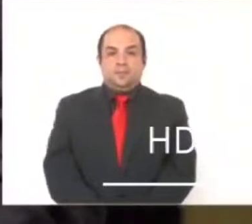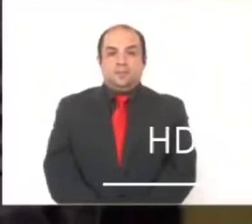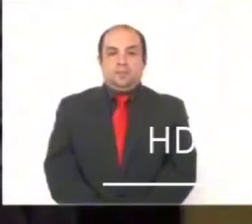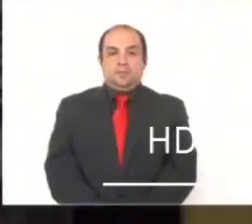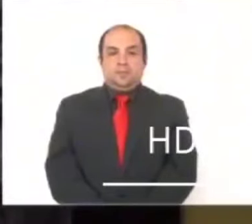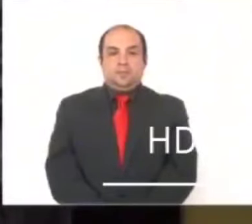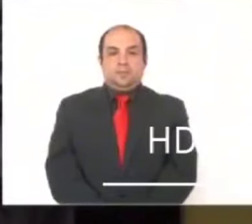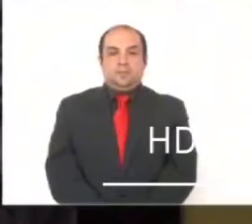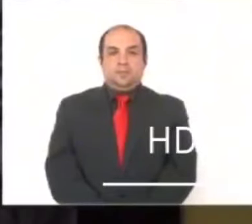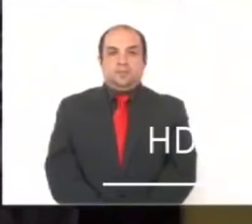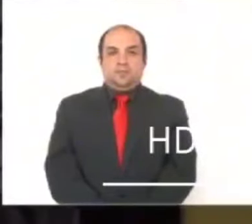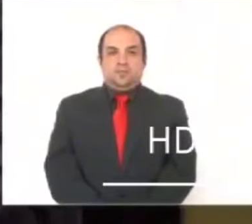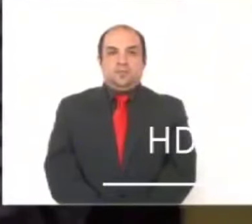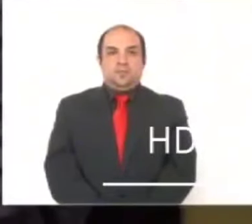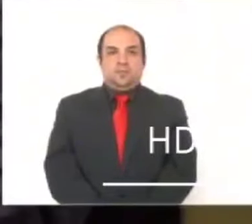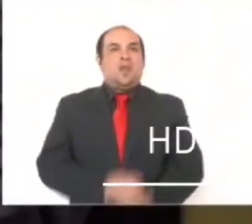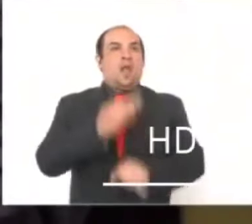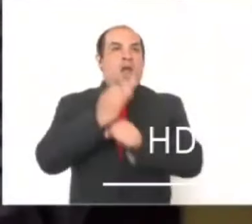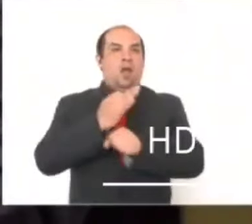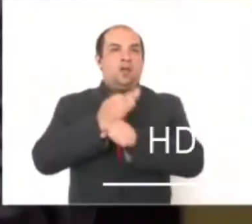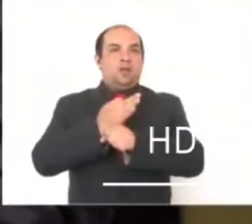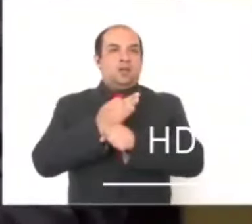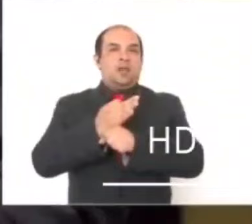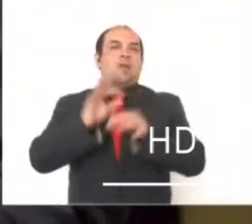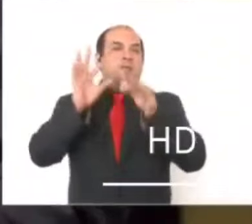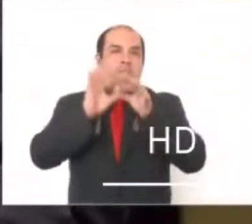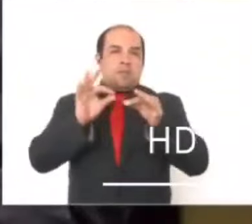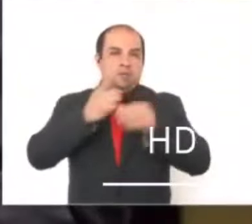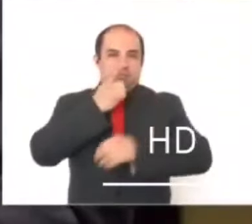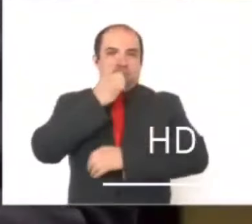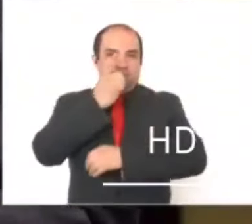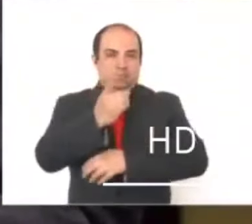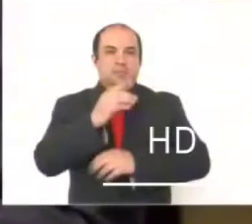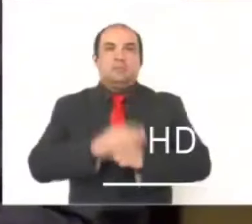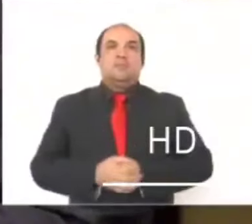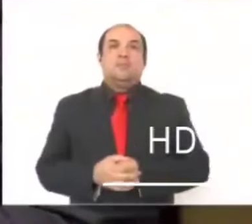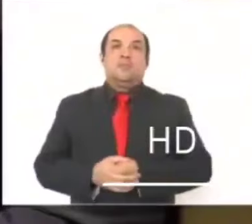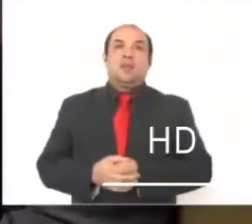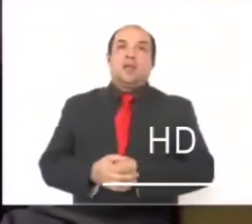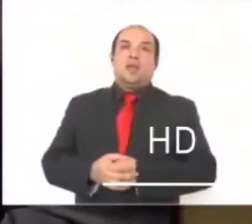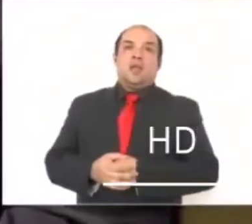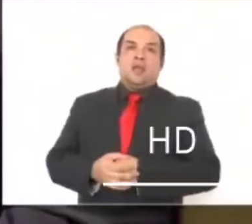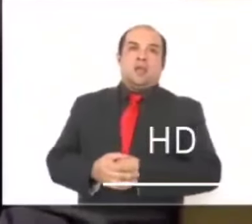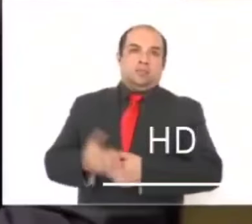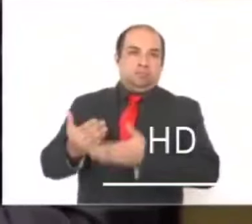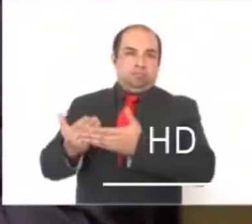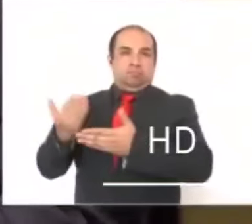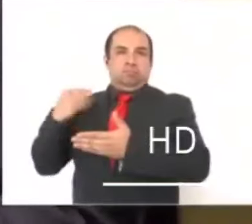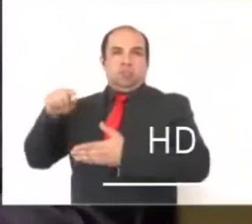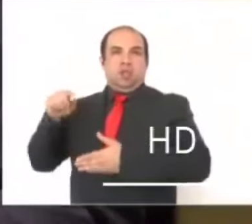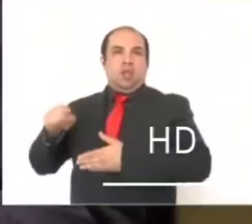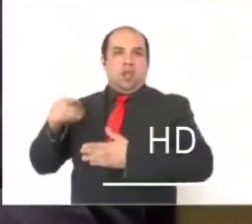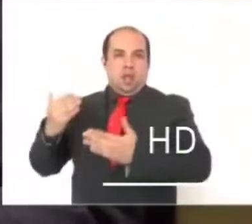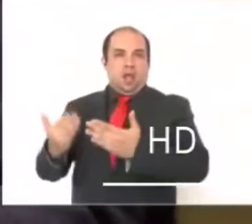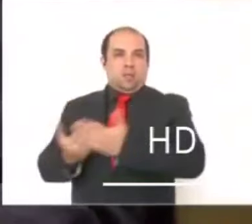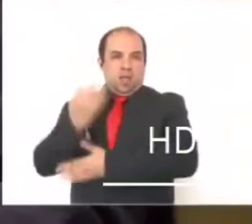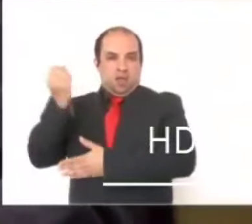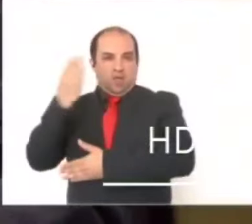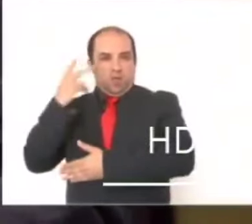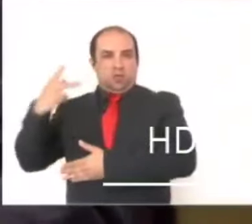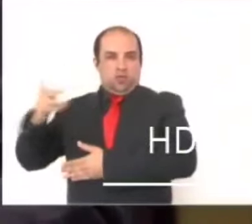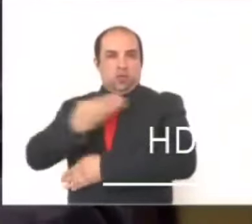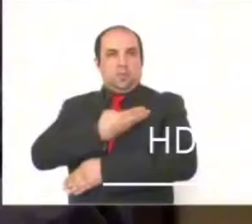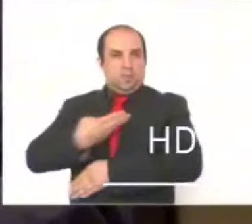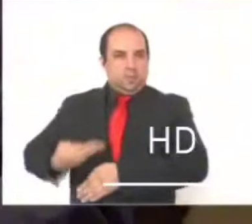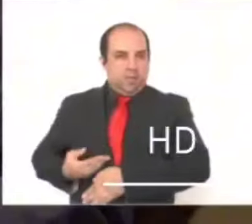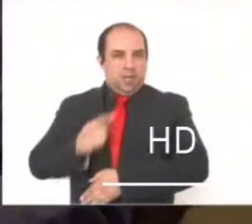Quiero dedicarles unas palabras. El otro día en la mañanera, en la conferencia